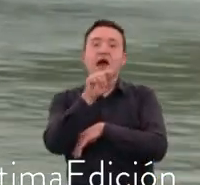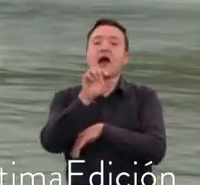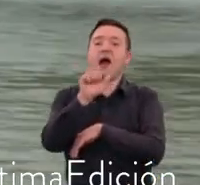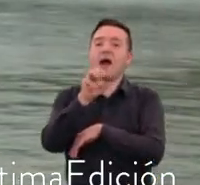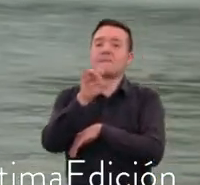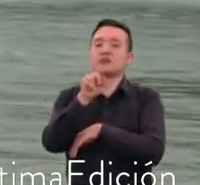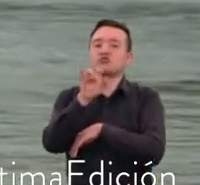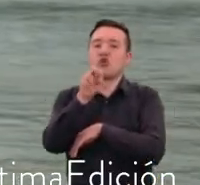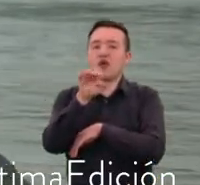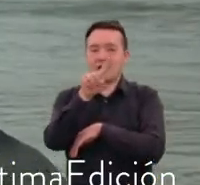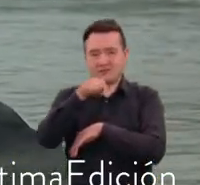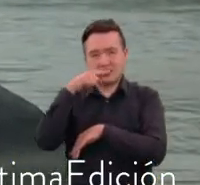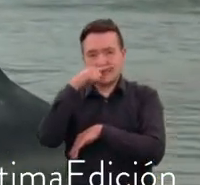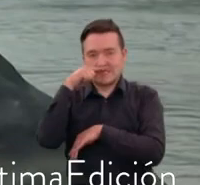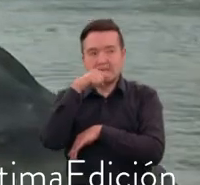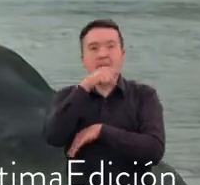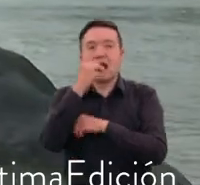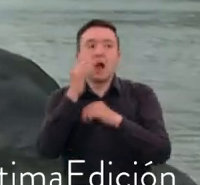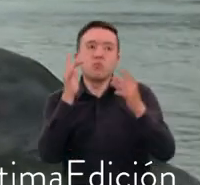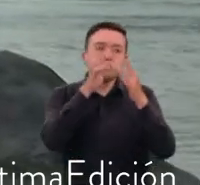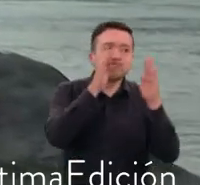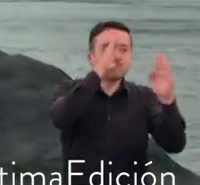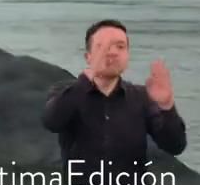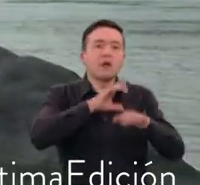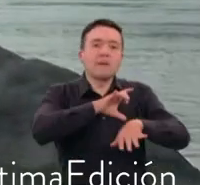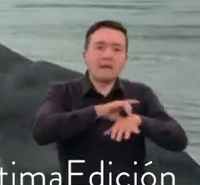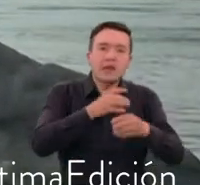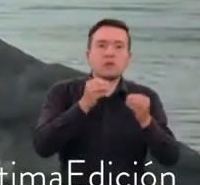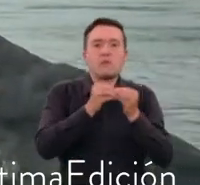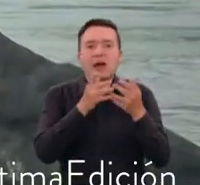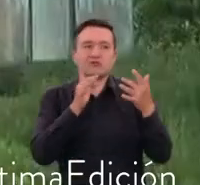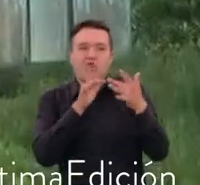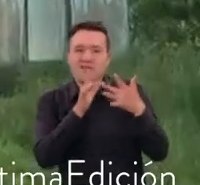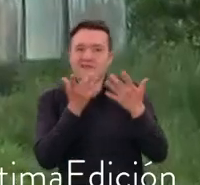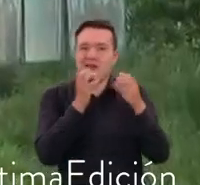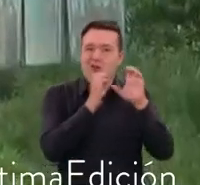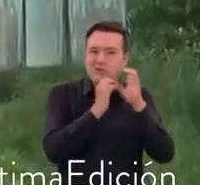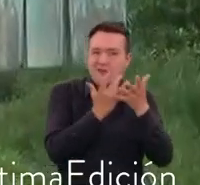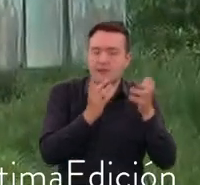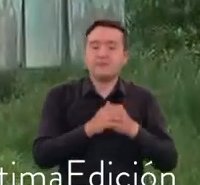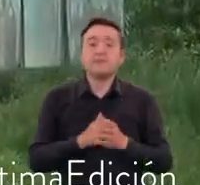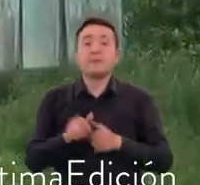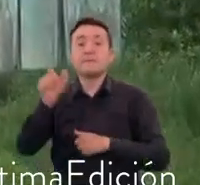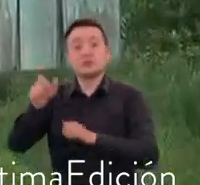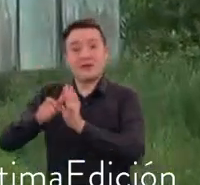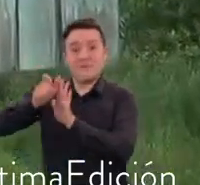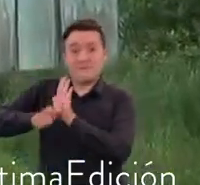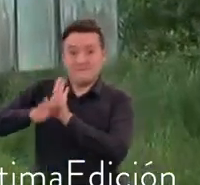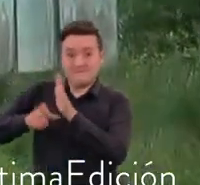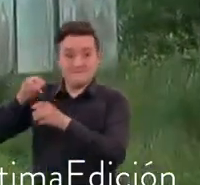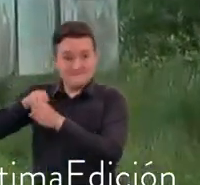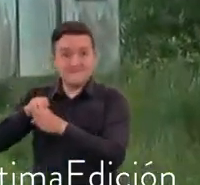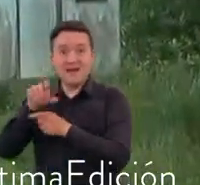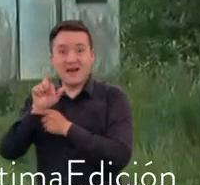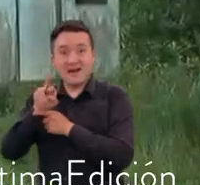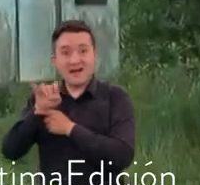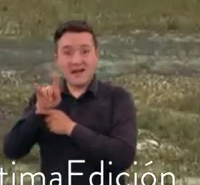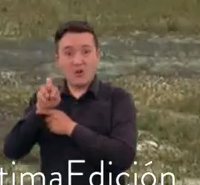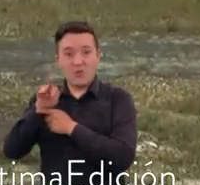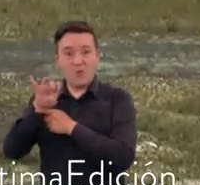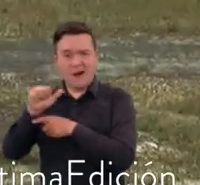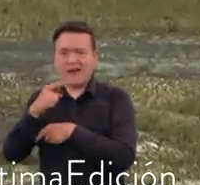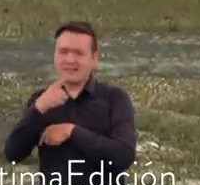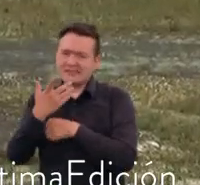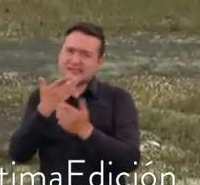beneficios como la conectividad el personero de solano caquetá alerta y pide garantías para estas comunidades es una situación de